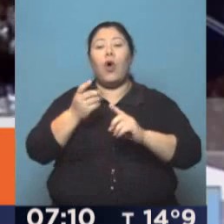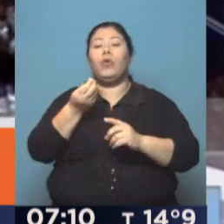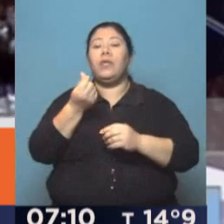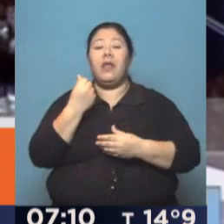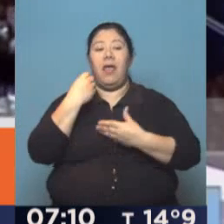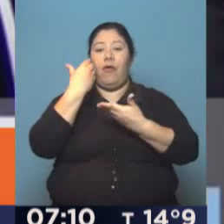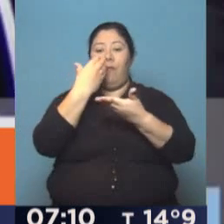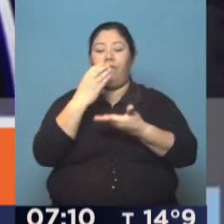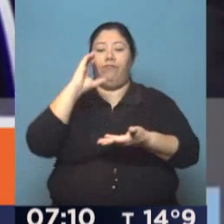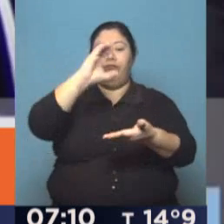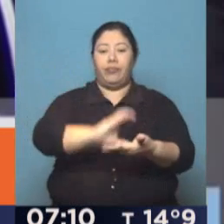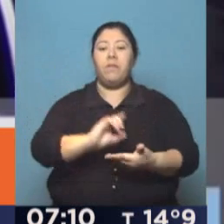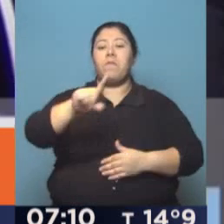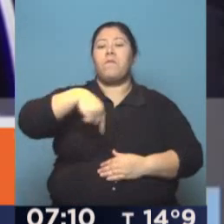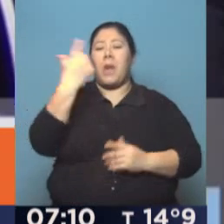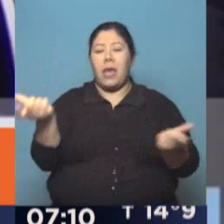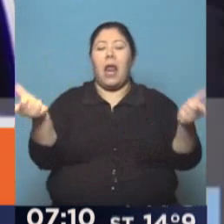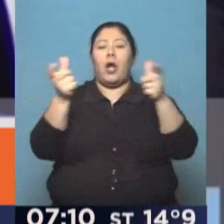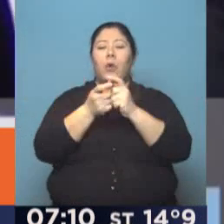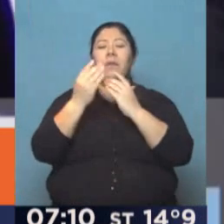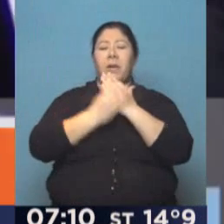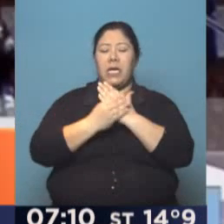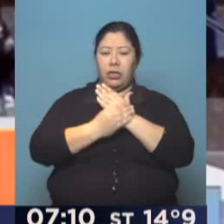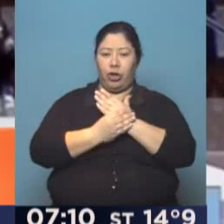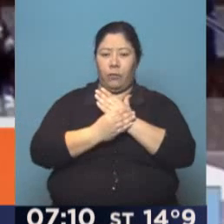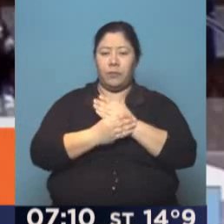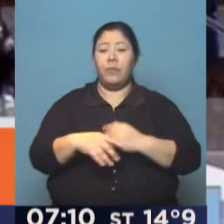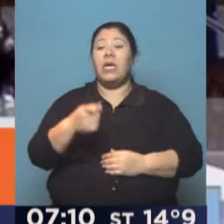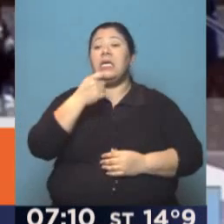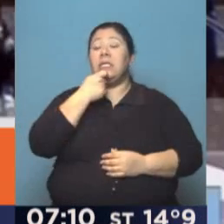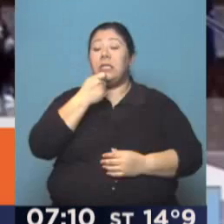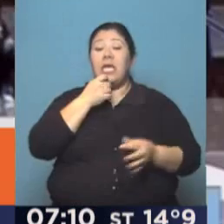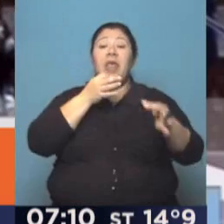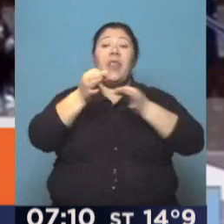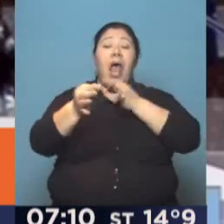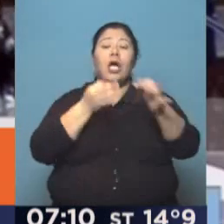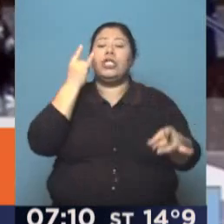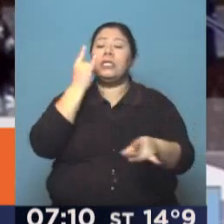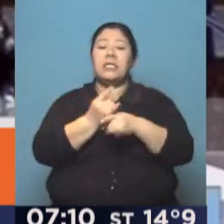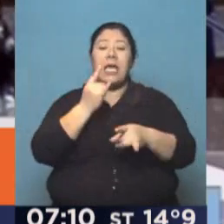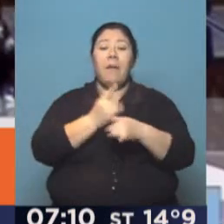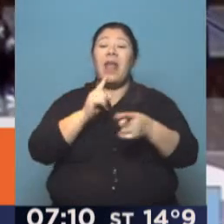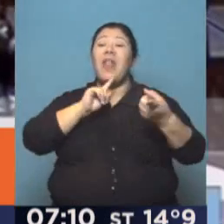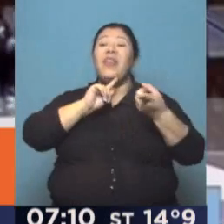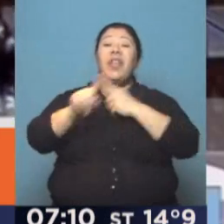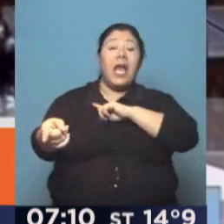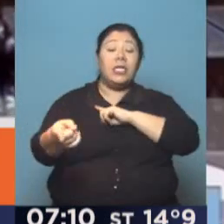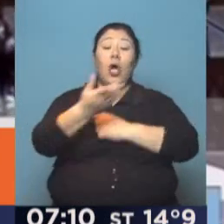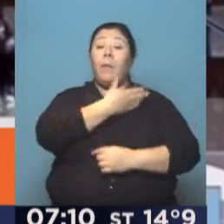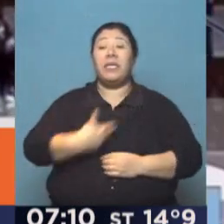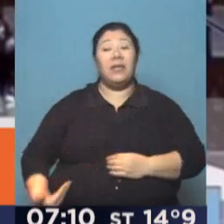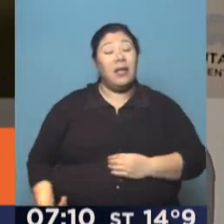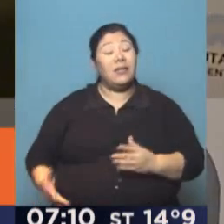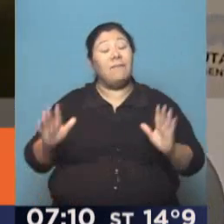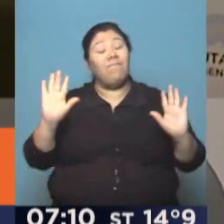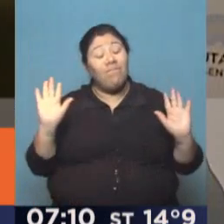se van a reunir con el ministro Burjaile. Ahora, si el diálogo siempre tiene que ser directamente con el presidente, no con el ministro, es una materia opinable,